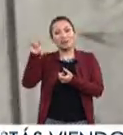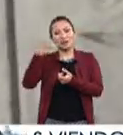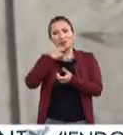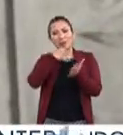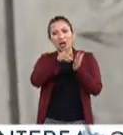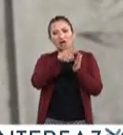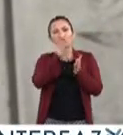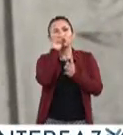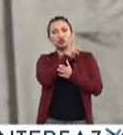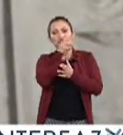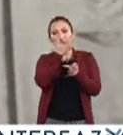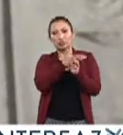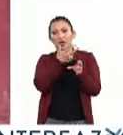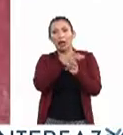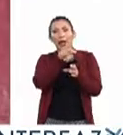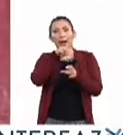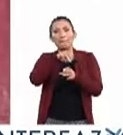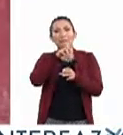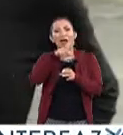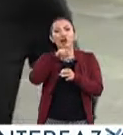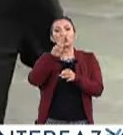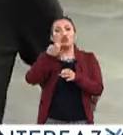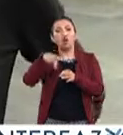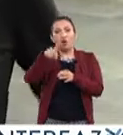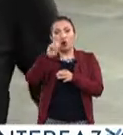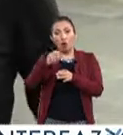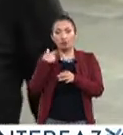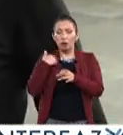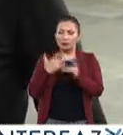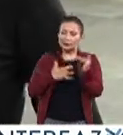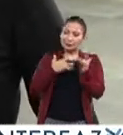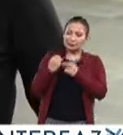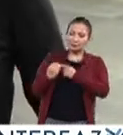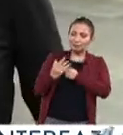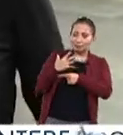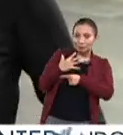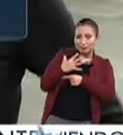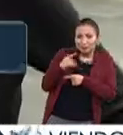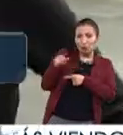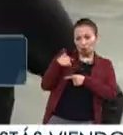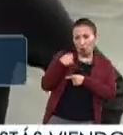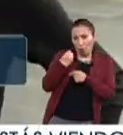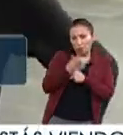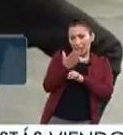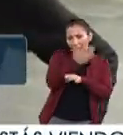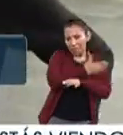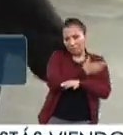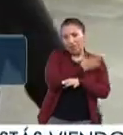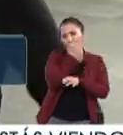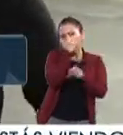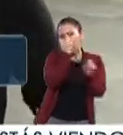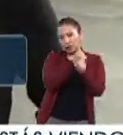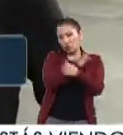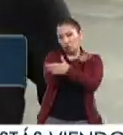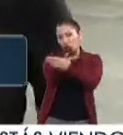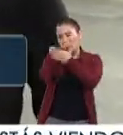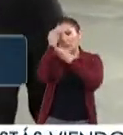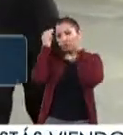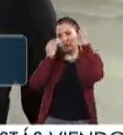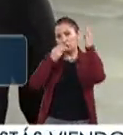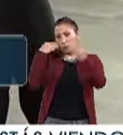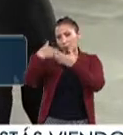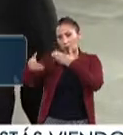pintor ruso-americano Mark Rothko. Bueno, me inspiró porque tuve la oportunidad hace un año de estar en el Museo de